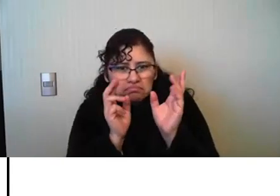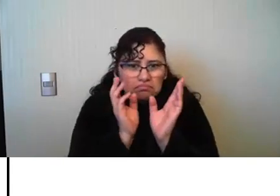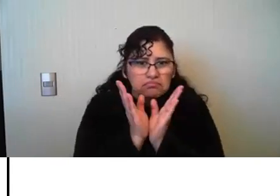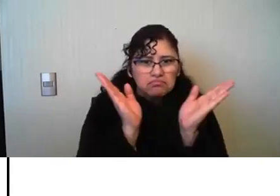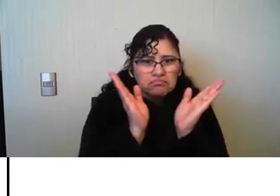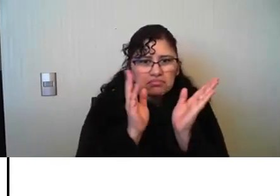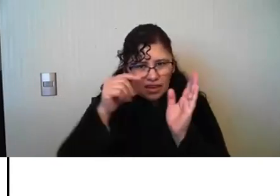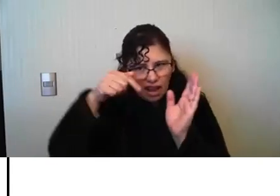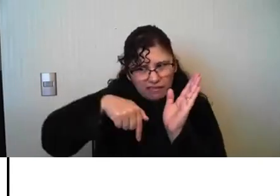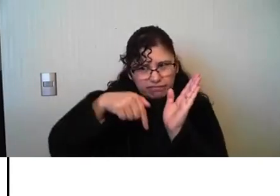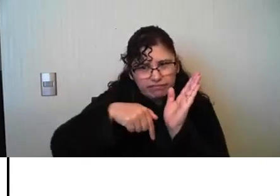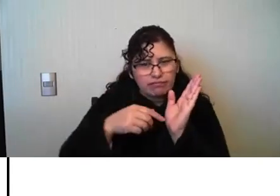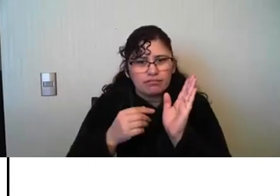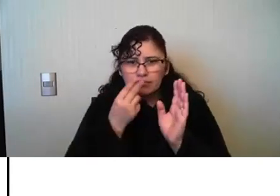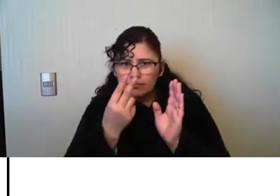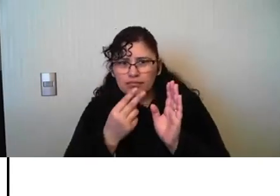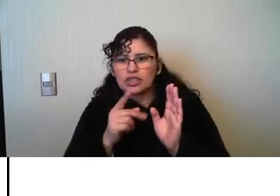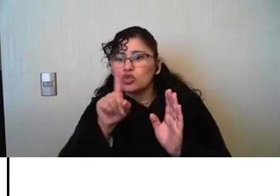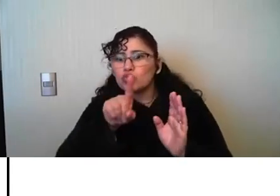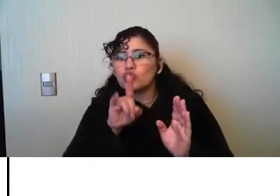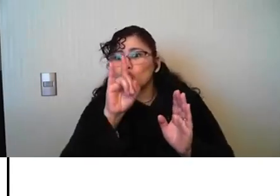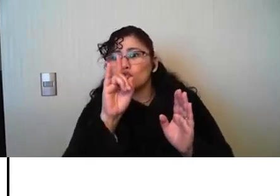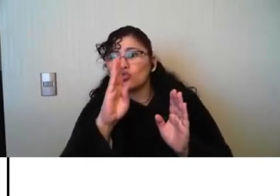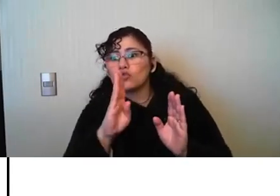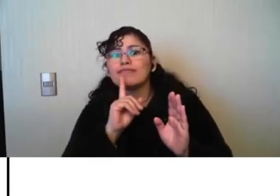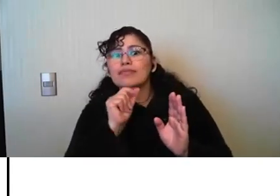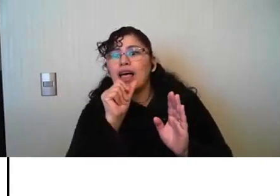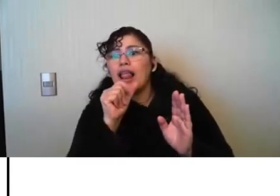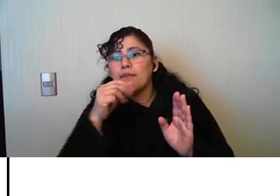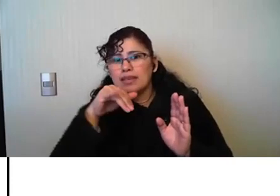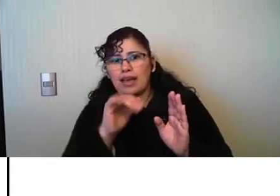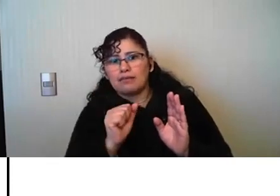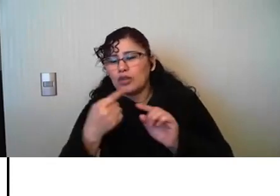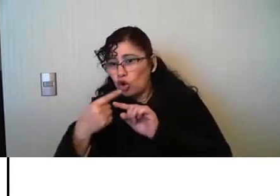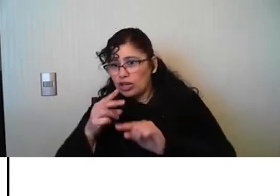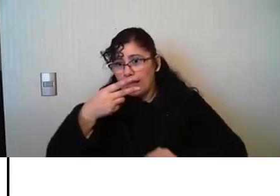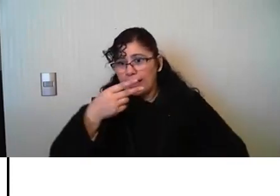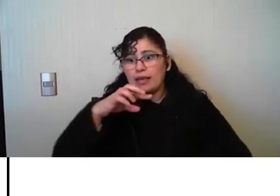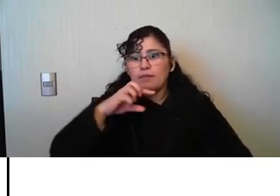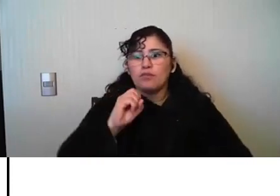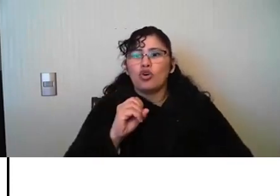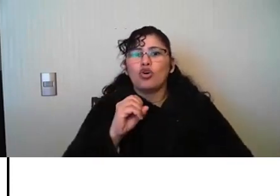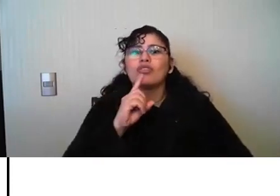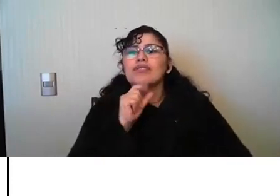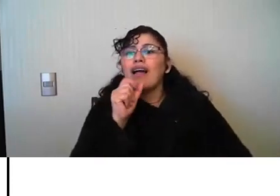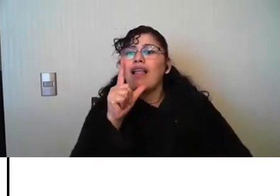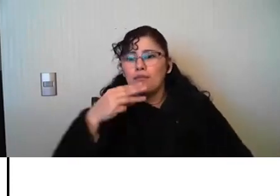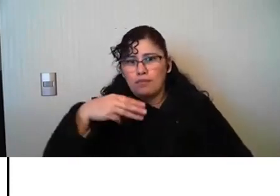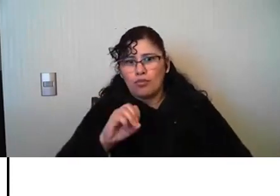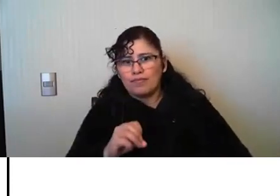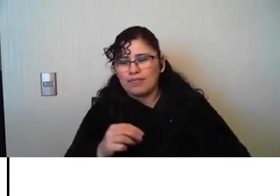región subtalámica y una región del hipotálamo. Acá no podemos observar el